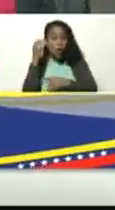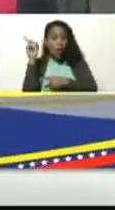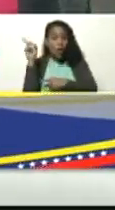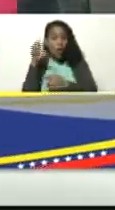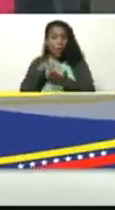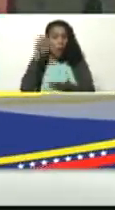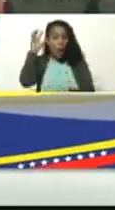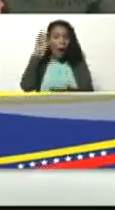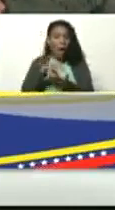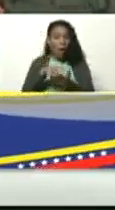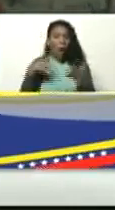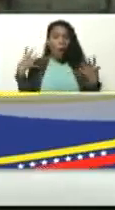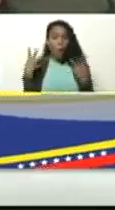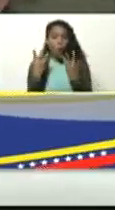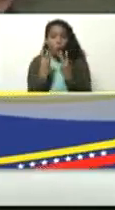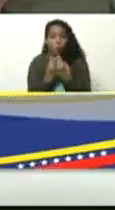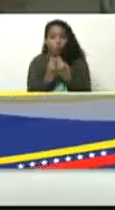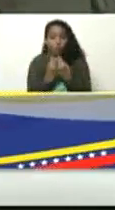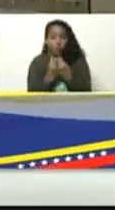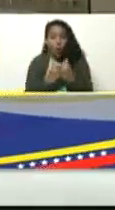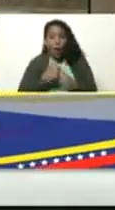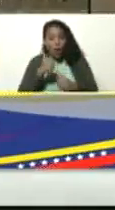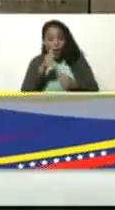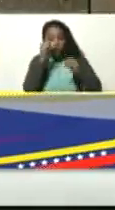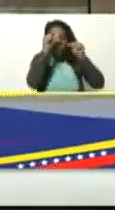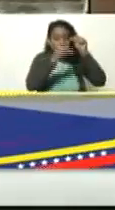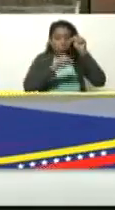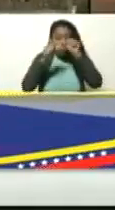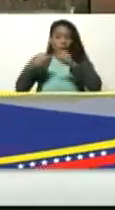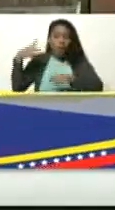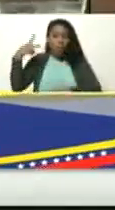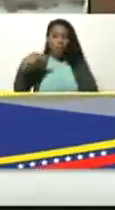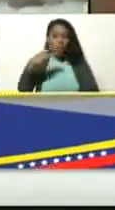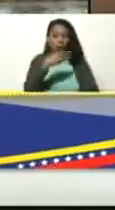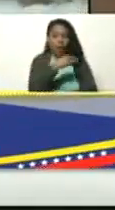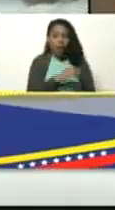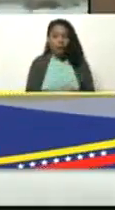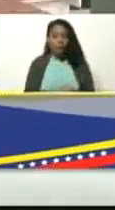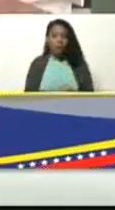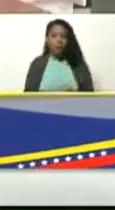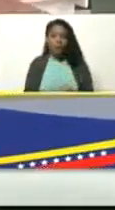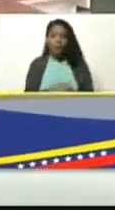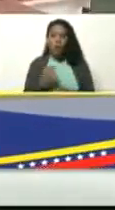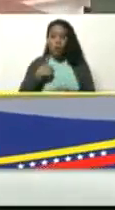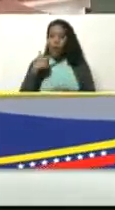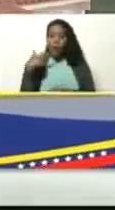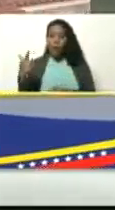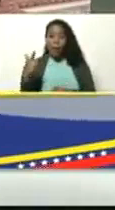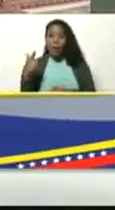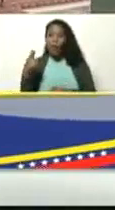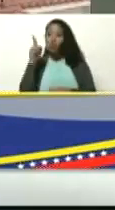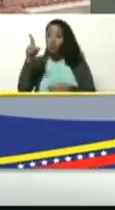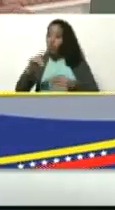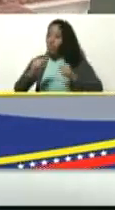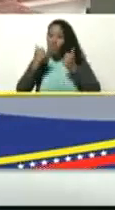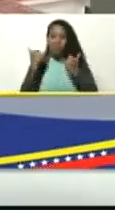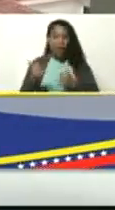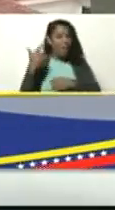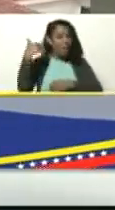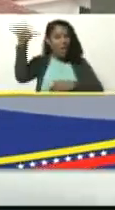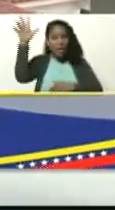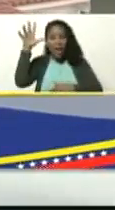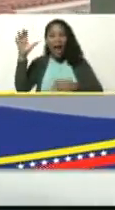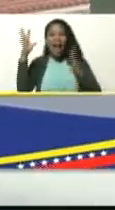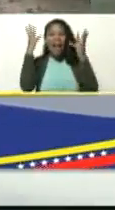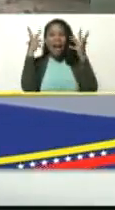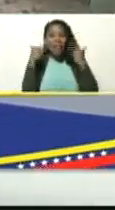la zona para acompañarme en el recorrido de Tejería, y le dije, vete inmediatamente hacia el